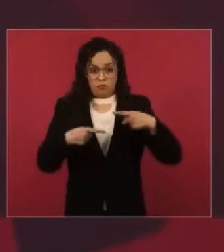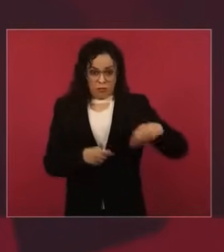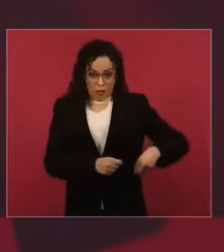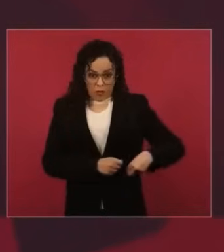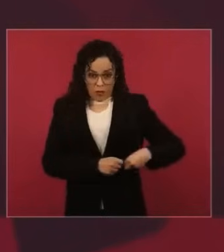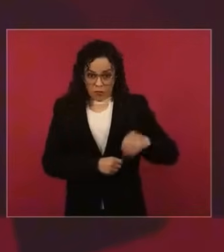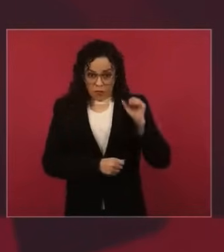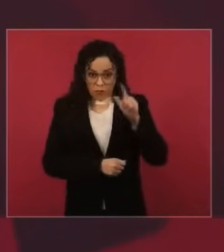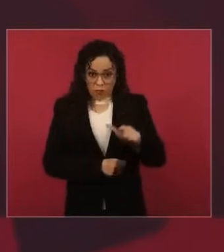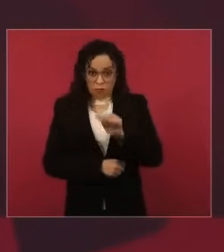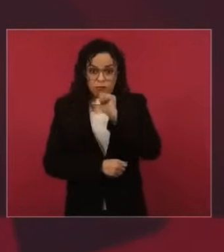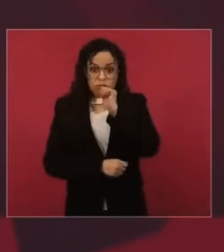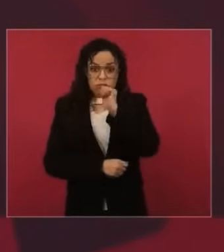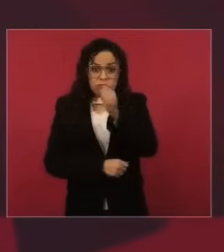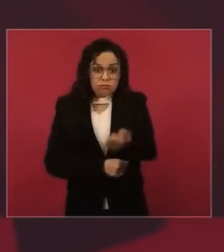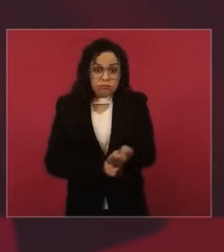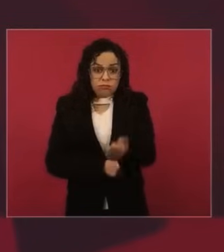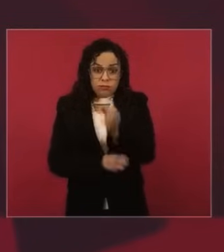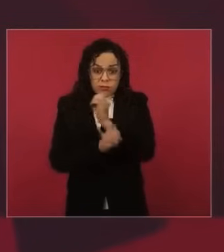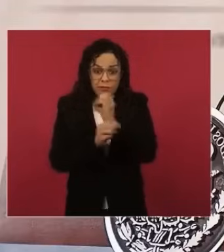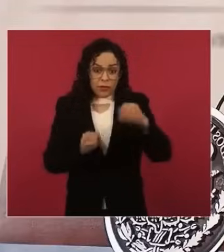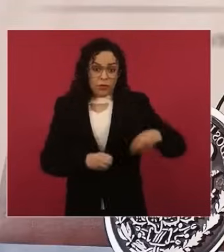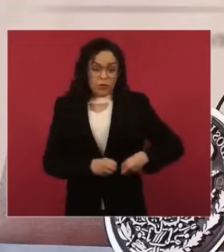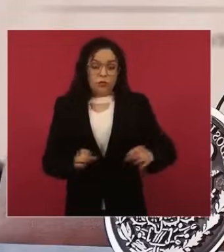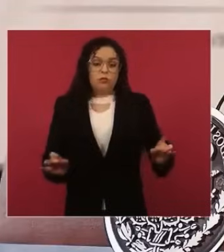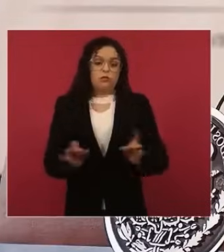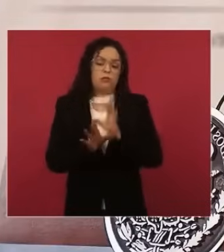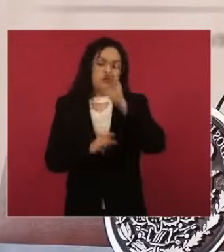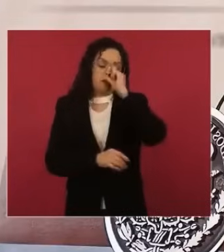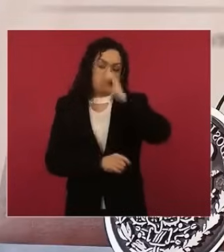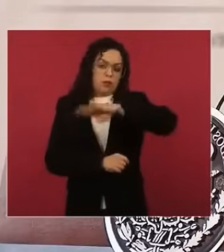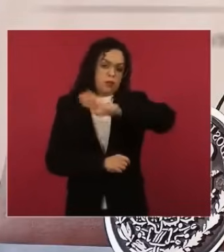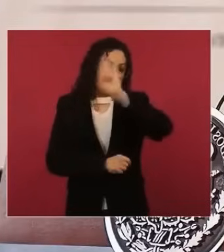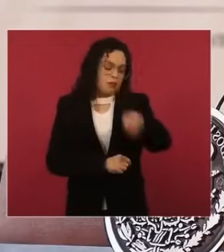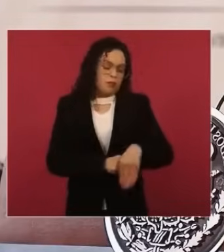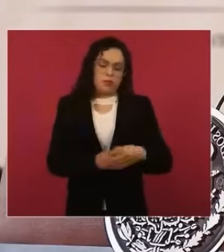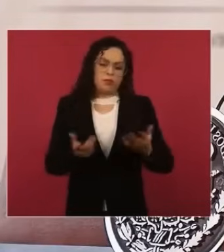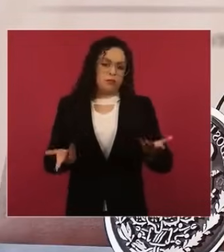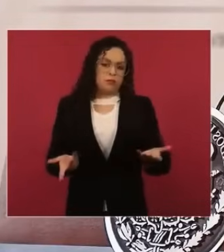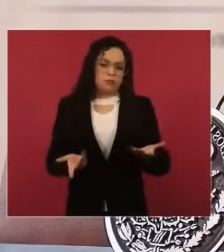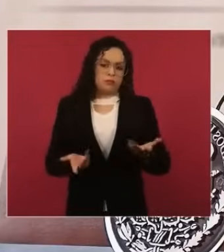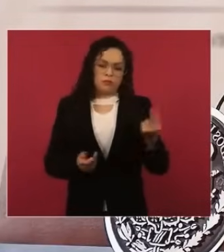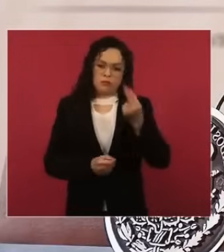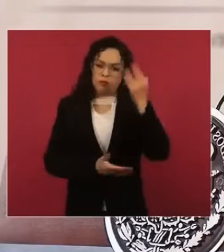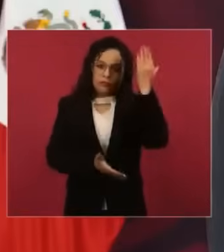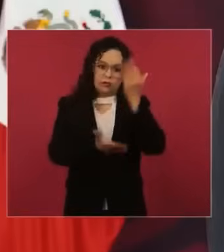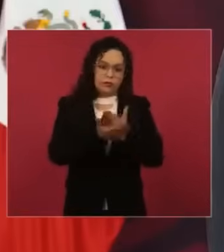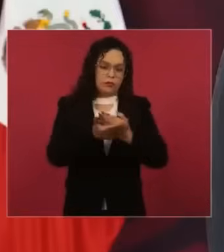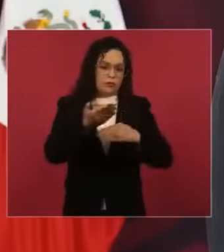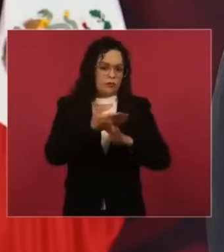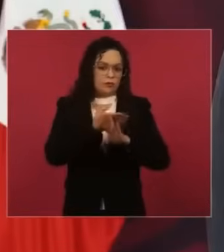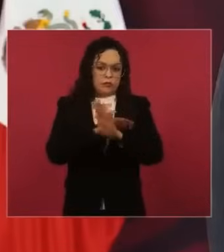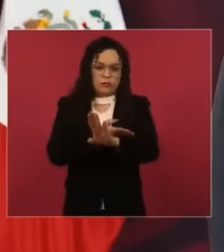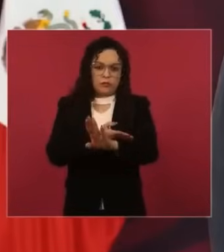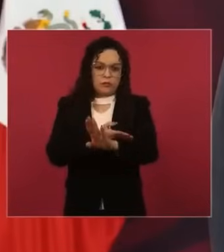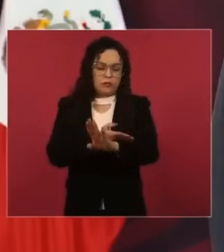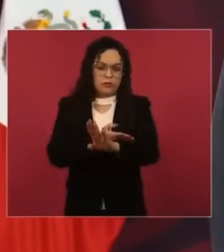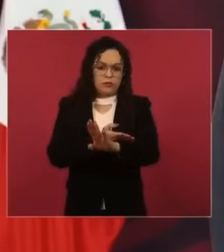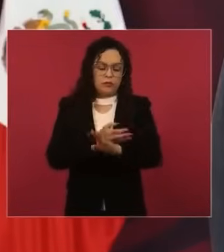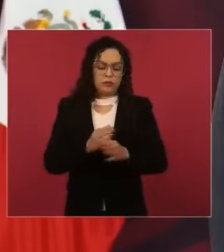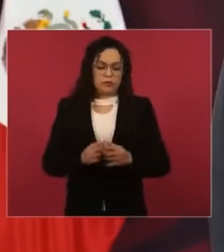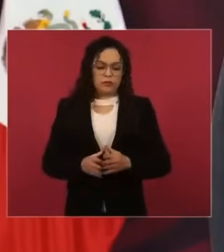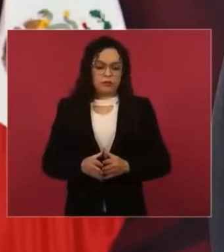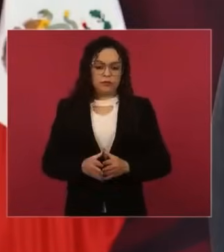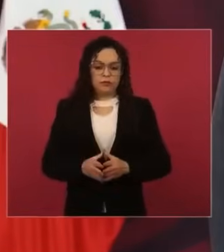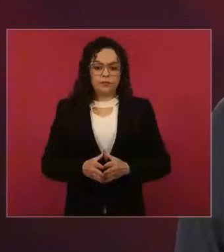tormentas tropicales que han pegado en Acapulco durante, no sé, los últimos 300 años, no era nada del otro mundo.